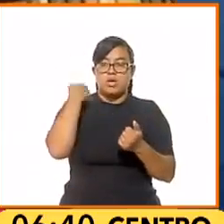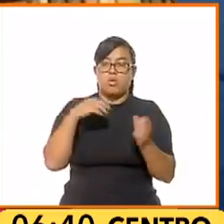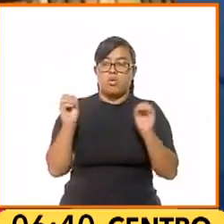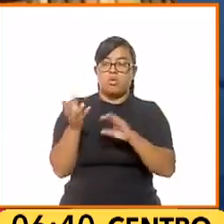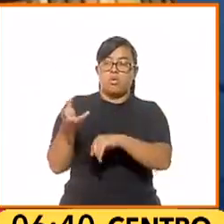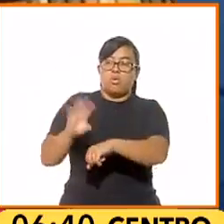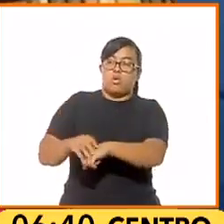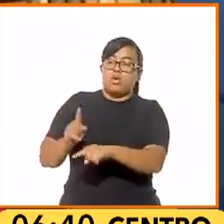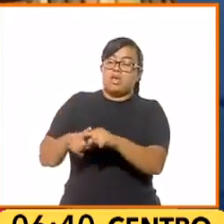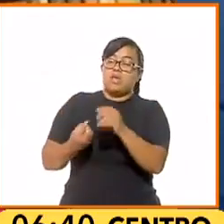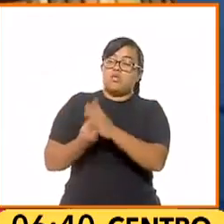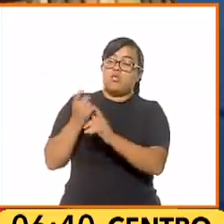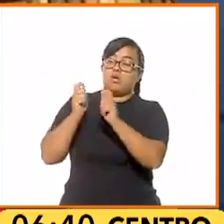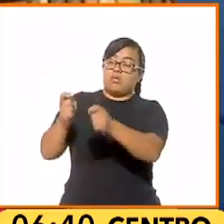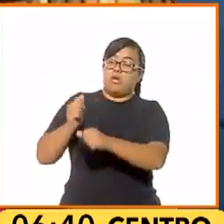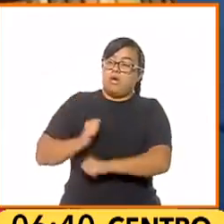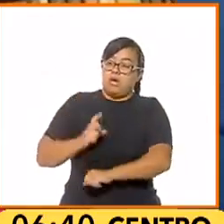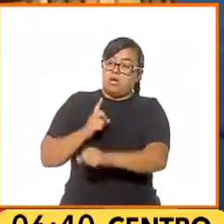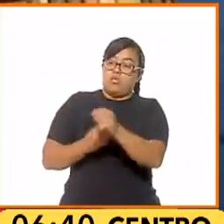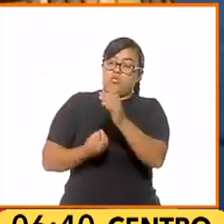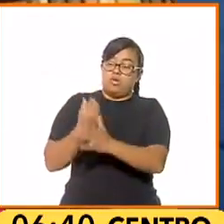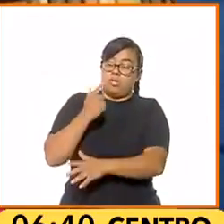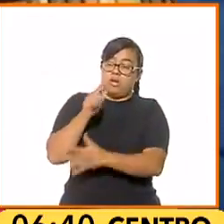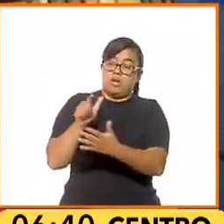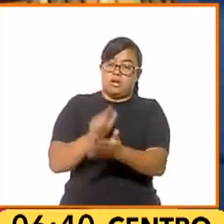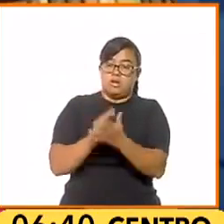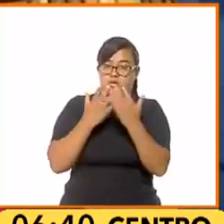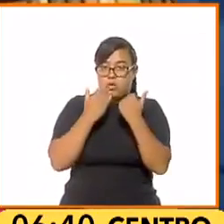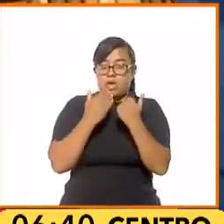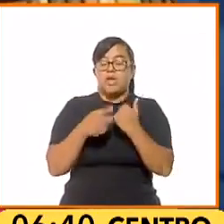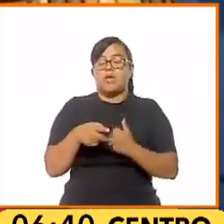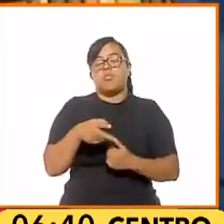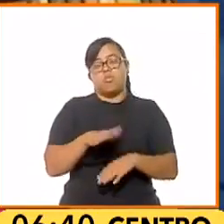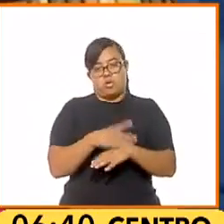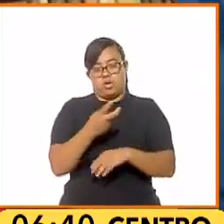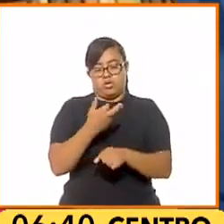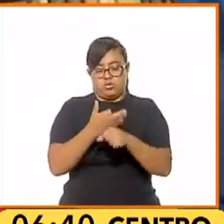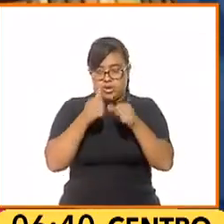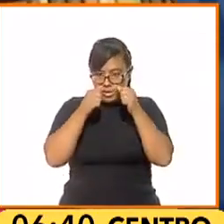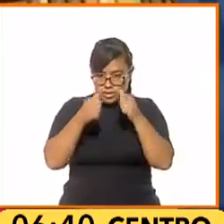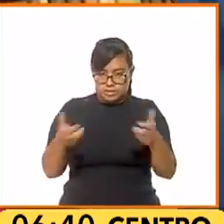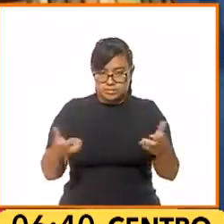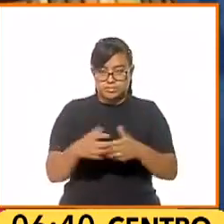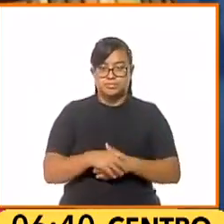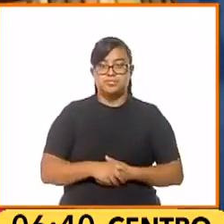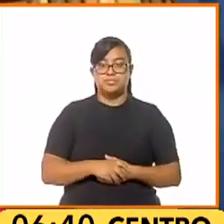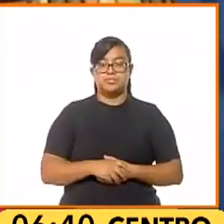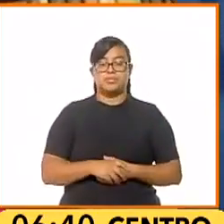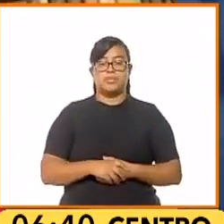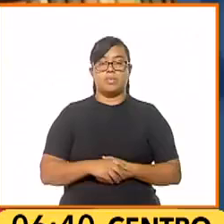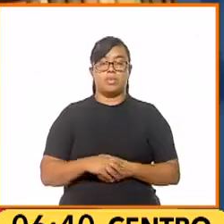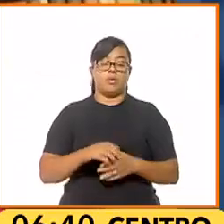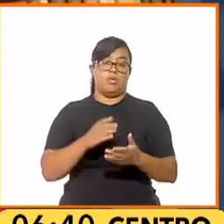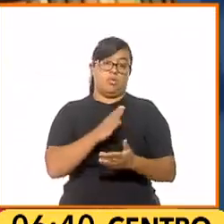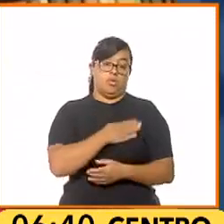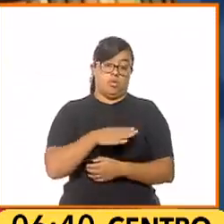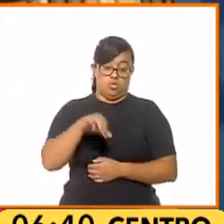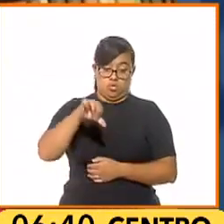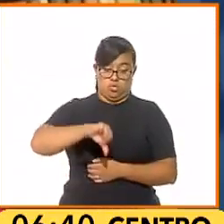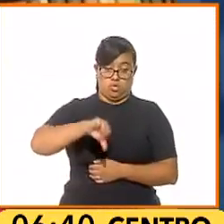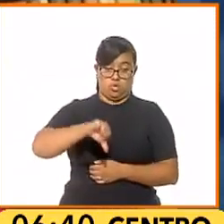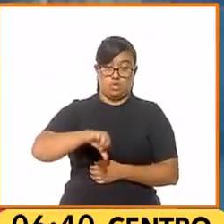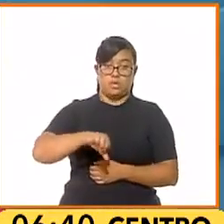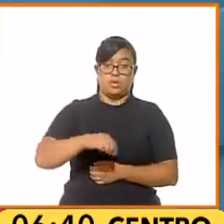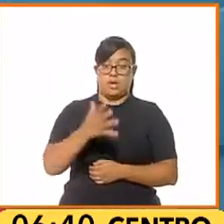nueva autoridad, una nueva legislación, que es lo que está sucediendo. Senador, por lo pronto, este día a las